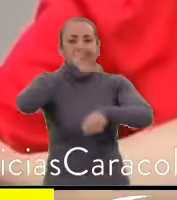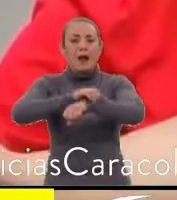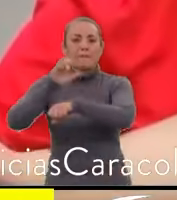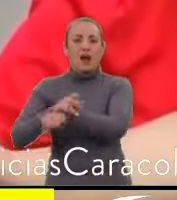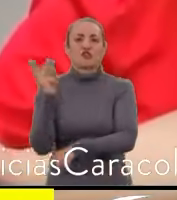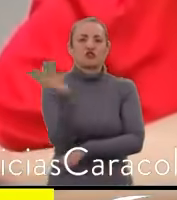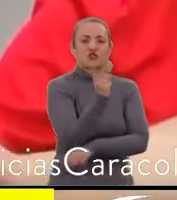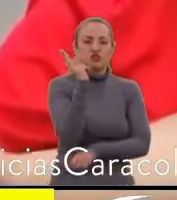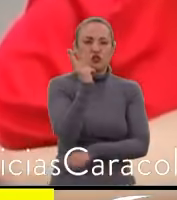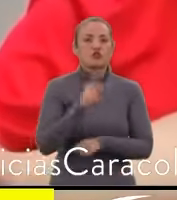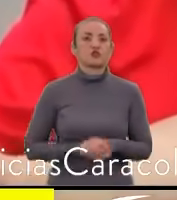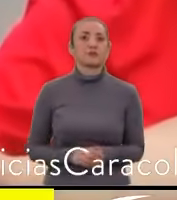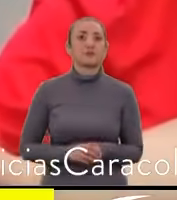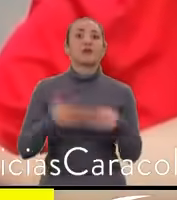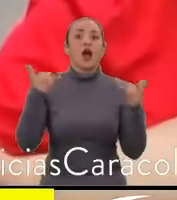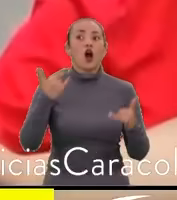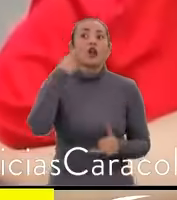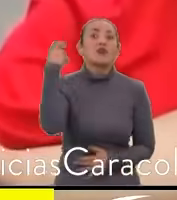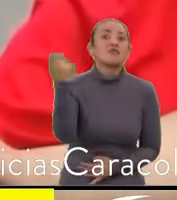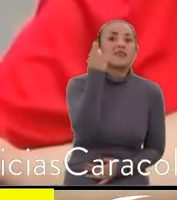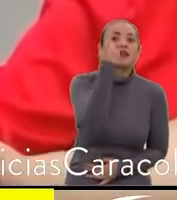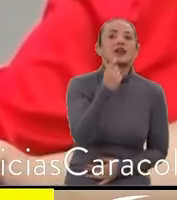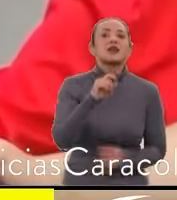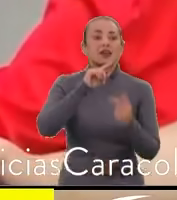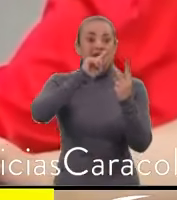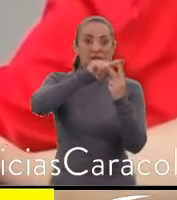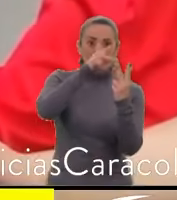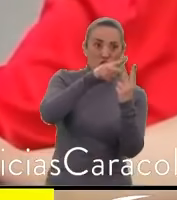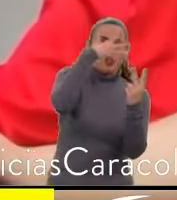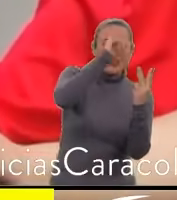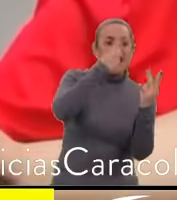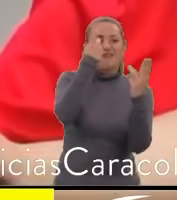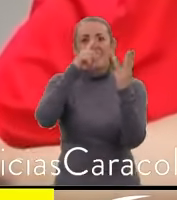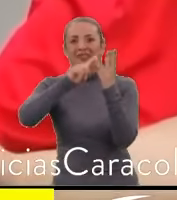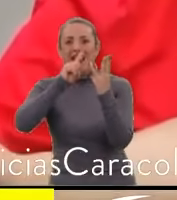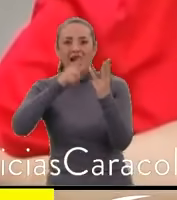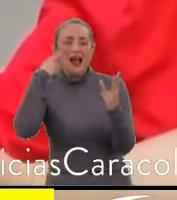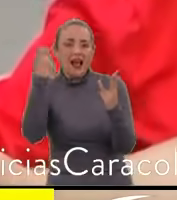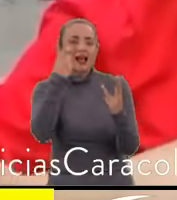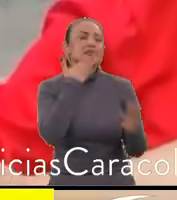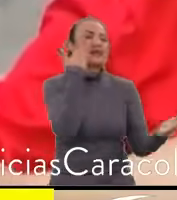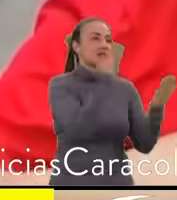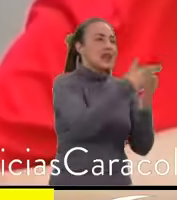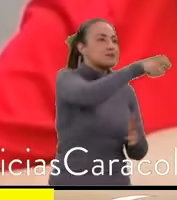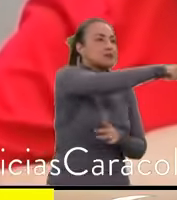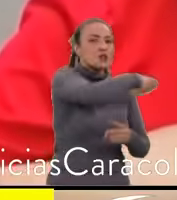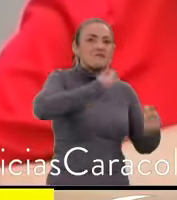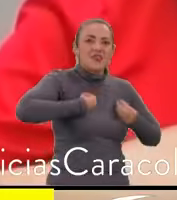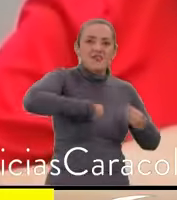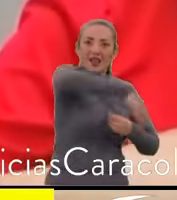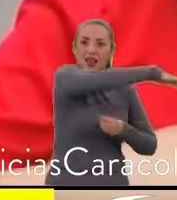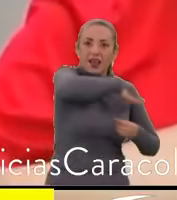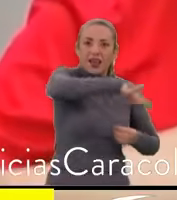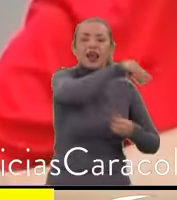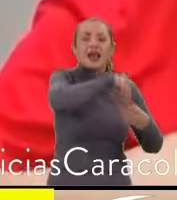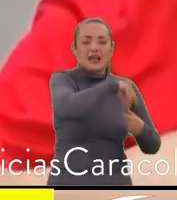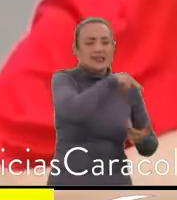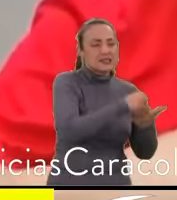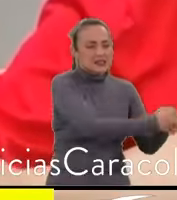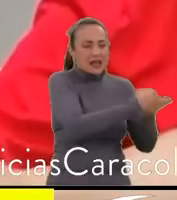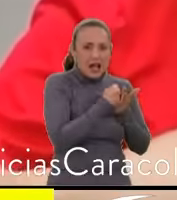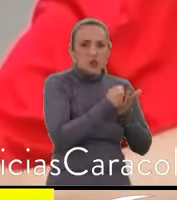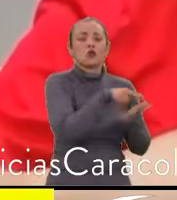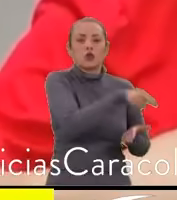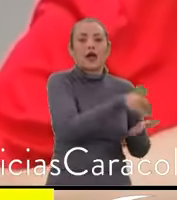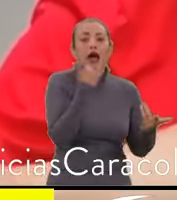personas. Estamos en búsqueda ya de una tercera persona que esté identificada. Le agradecemos mucho a la ciudadanía esta colaboración precisamente y la oportuna acción de la policía